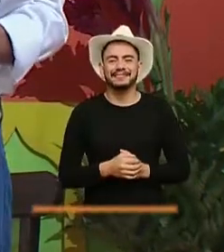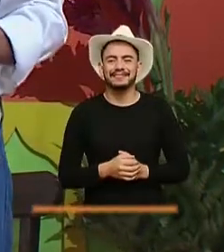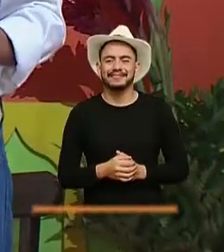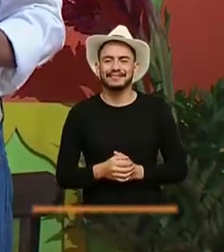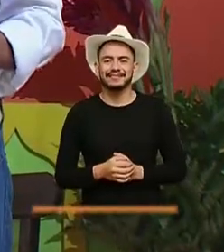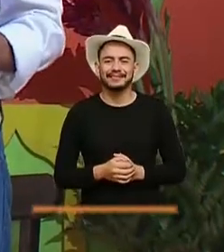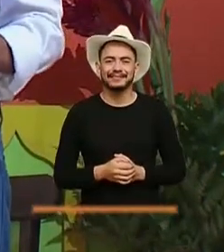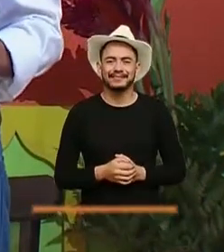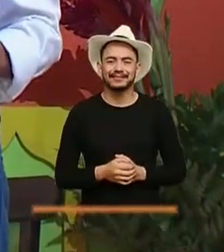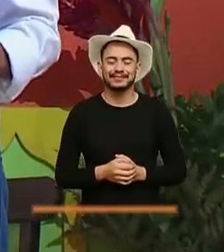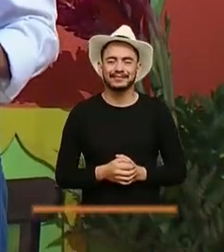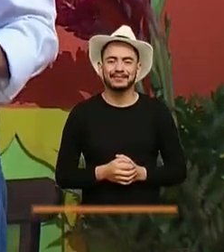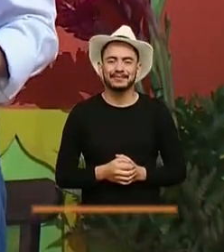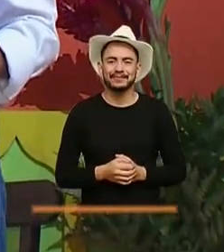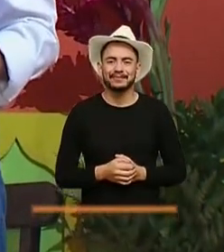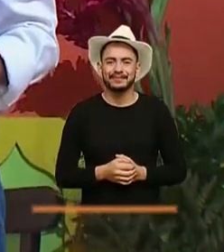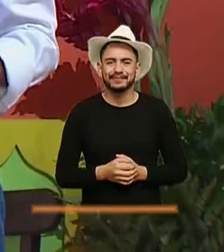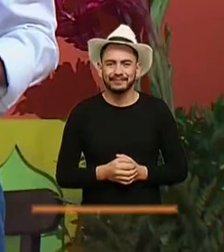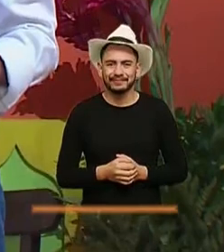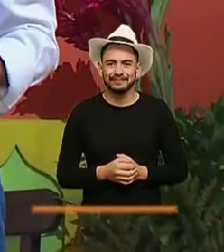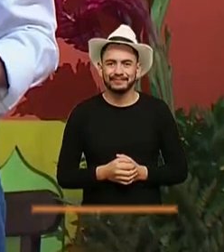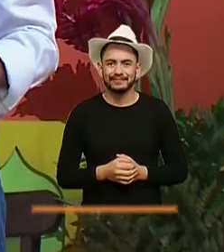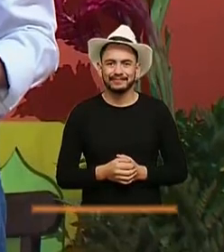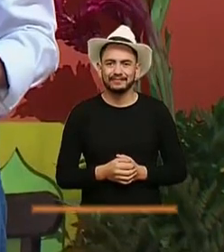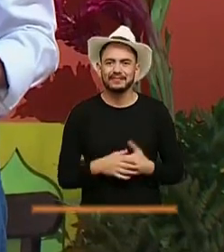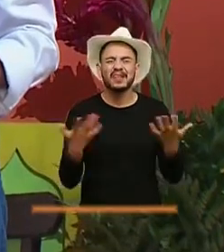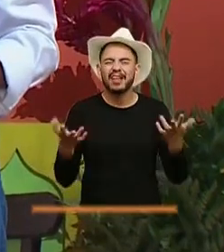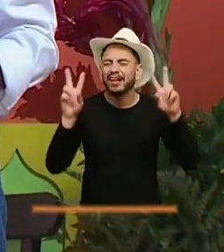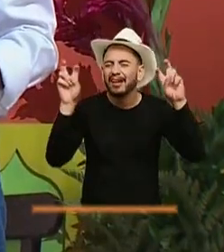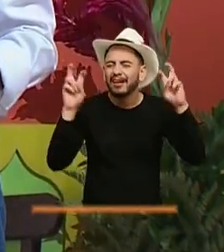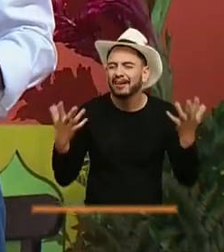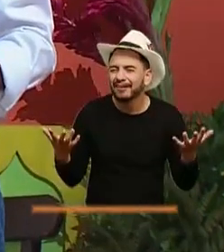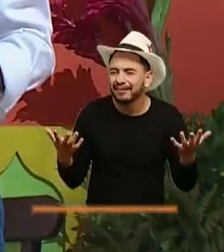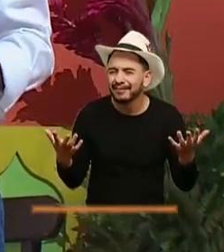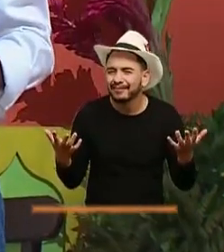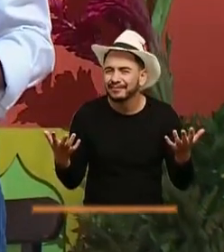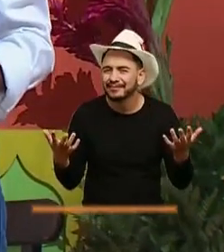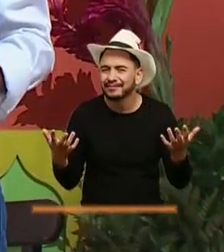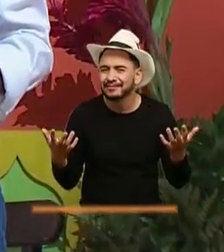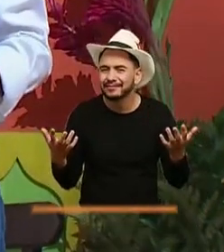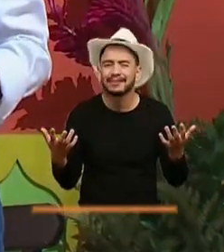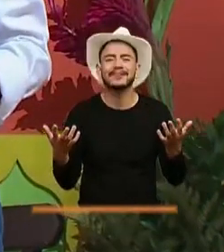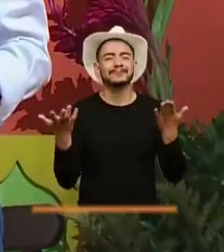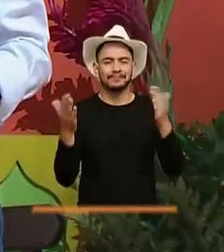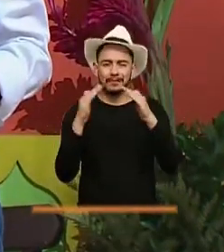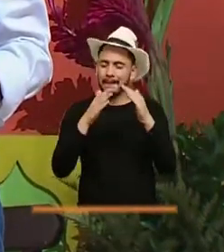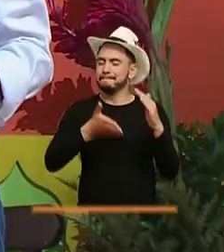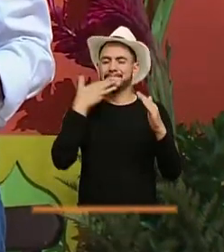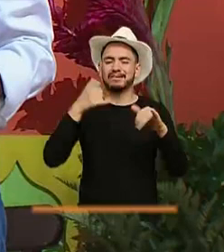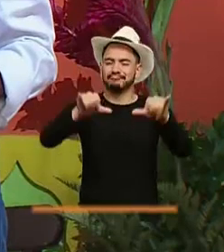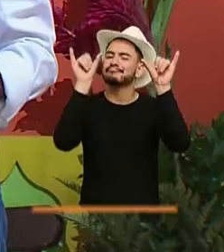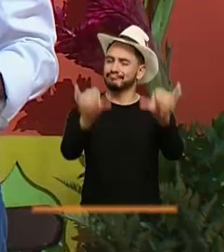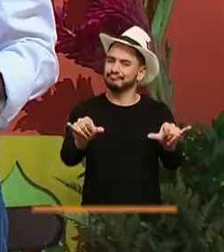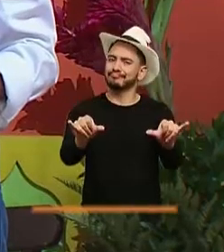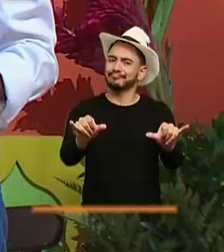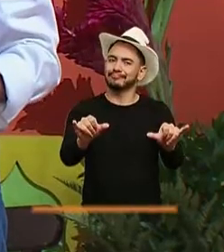El pie forzado es, entonces, es mejor quedarse en casa. Es